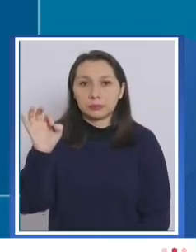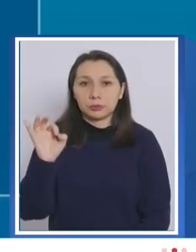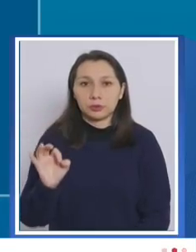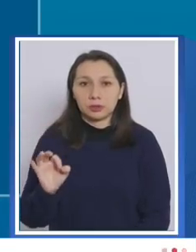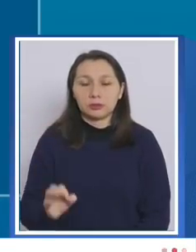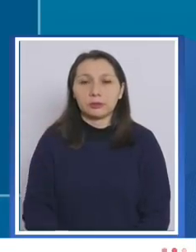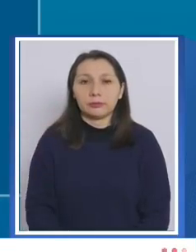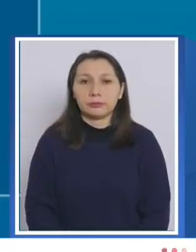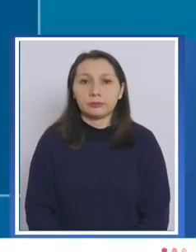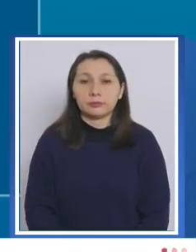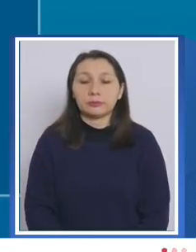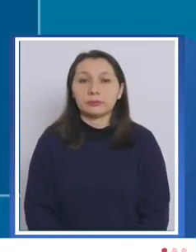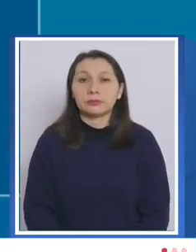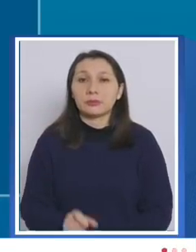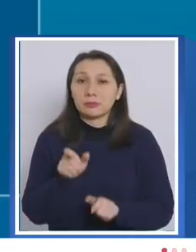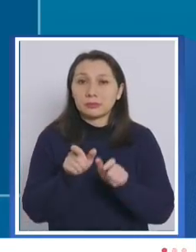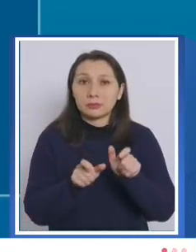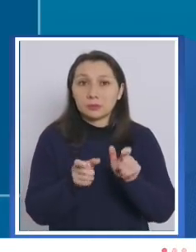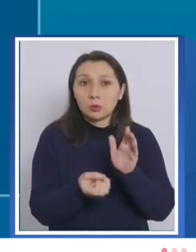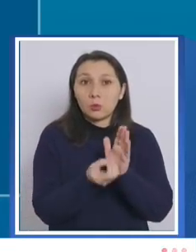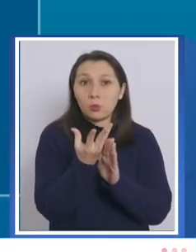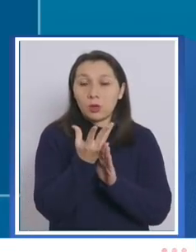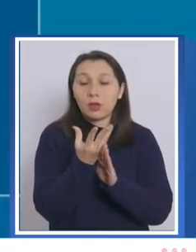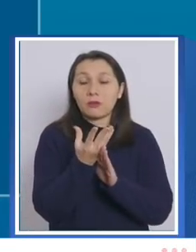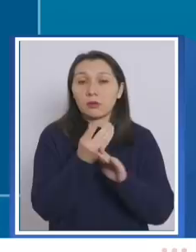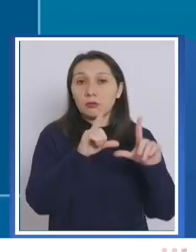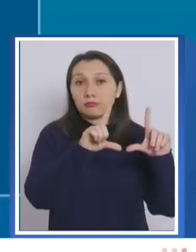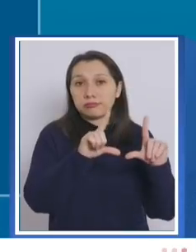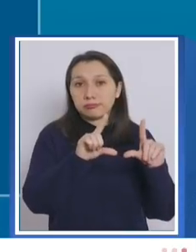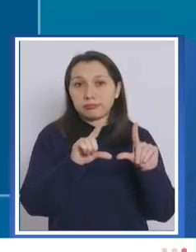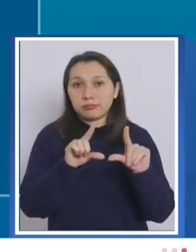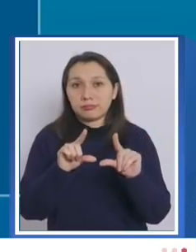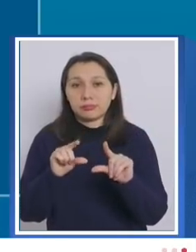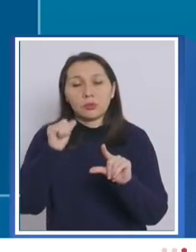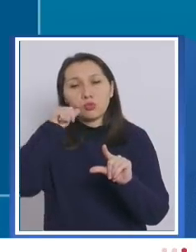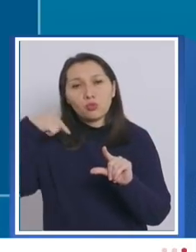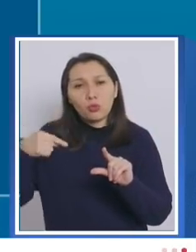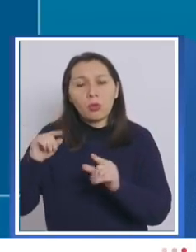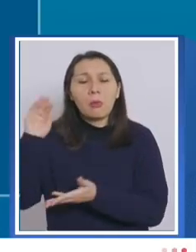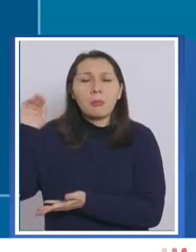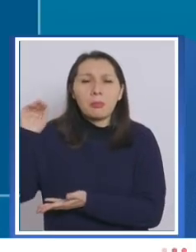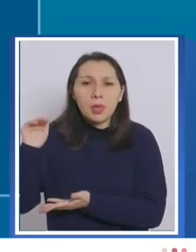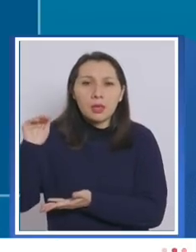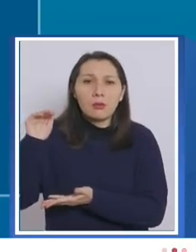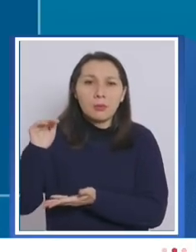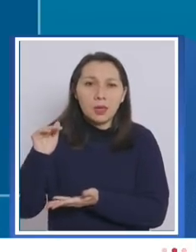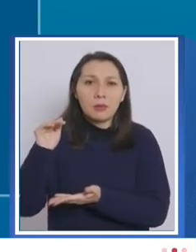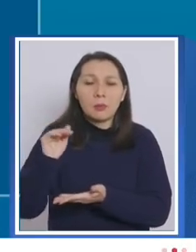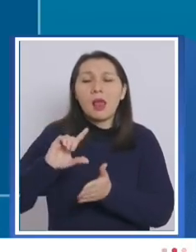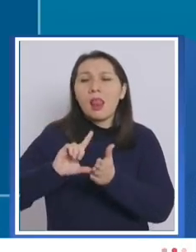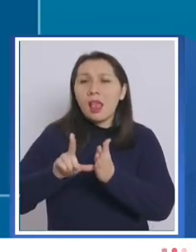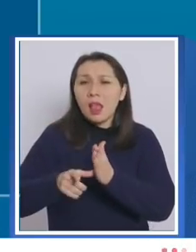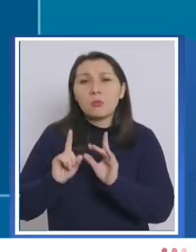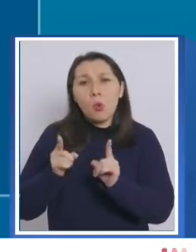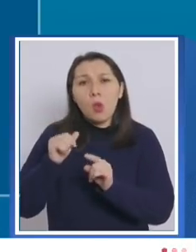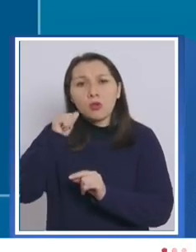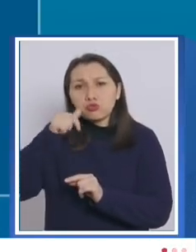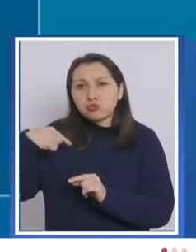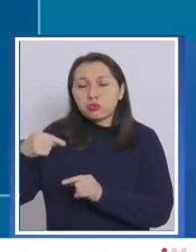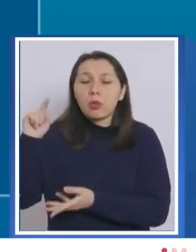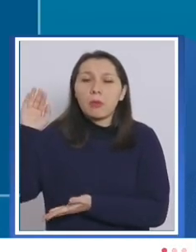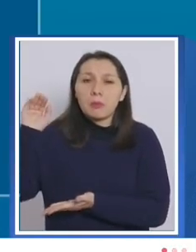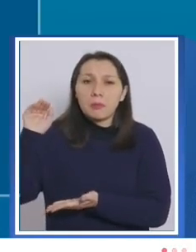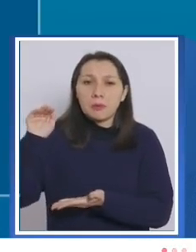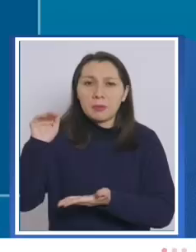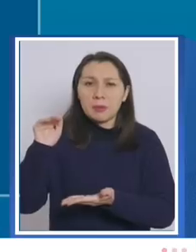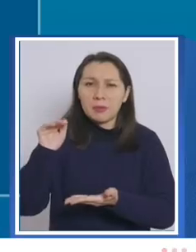6,86%. Los casos nuevos confirmados han ido disminuyendo en forma progresiva, lenta, pero progresiva en el curso de